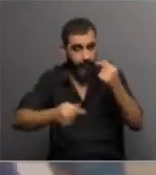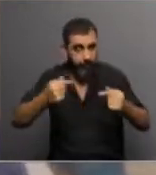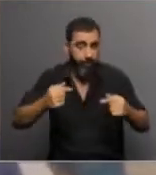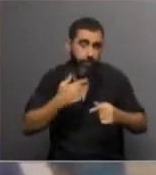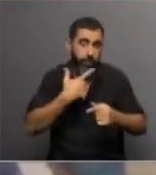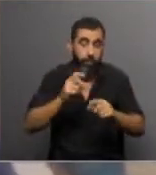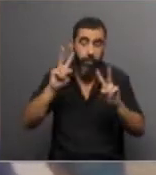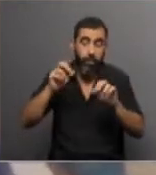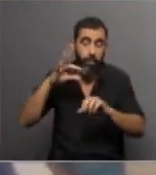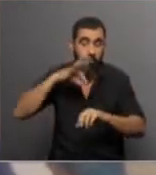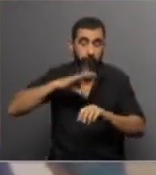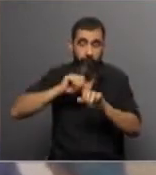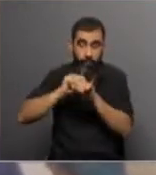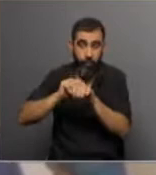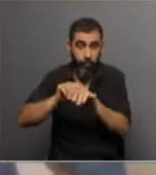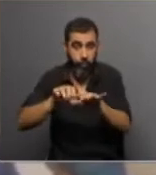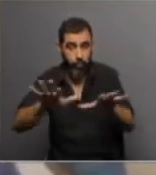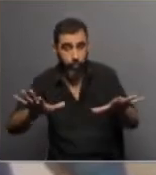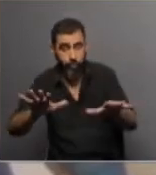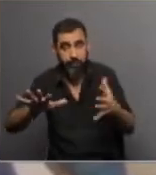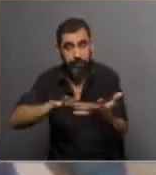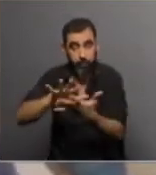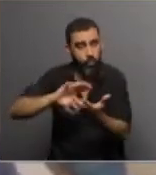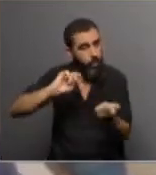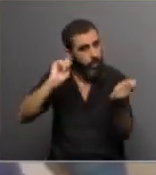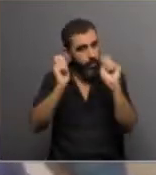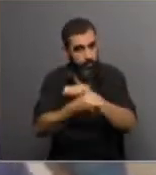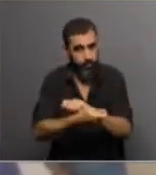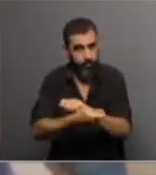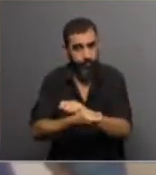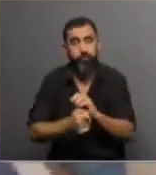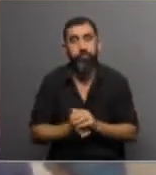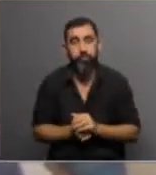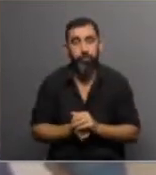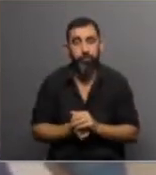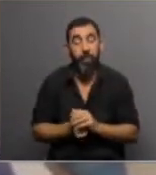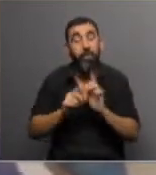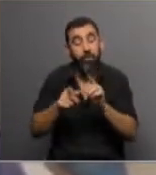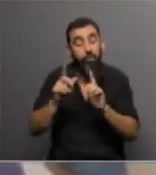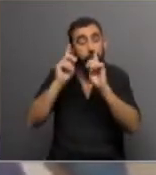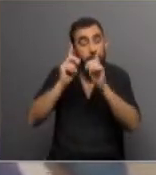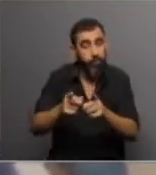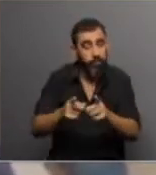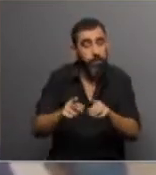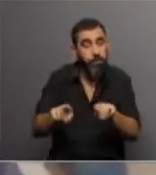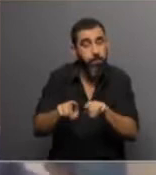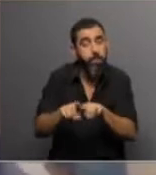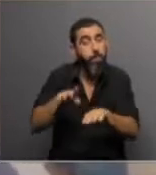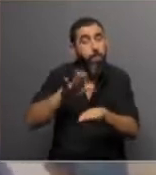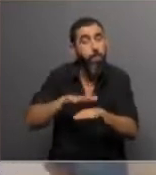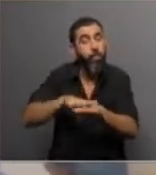de vista epidemiológico, claramente, el panorama cambió y eso fue acompañado también de